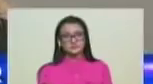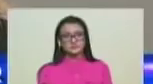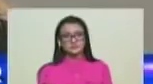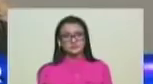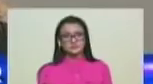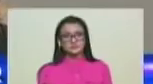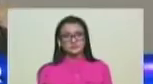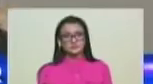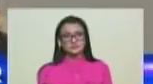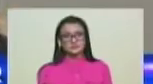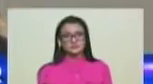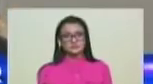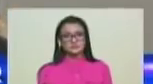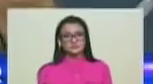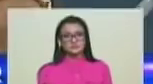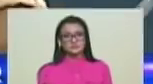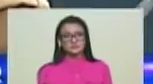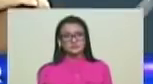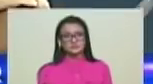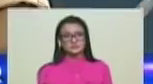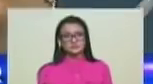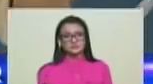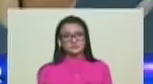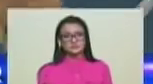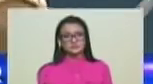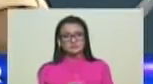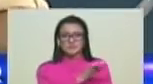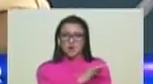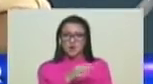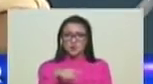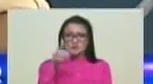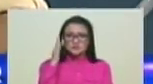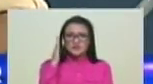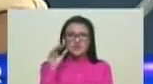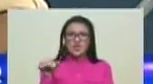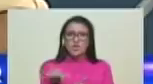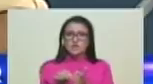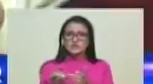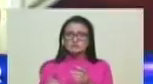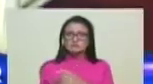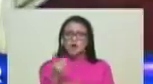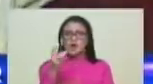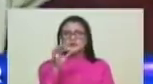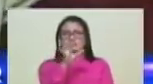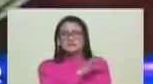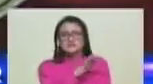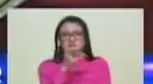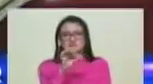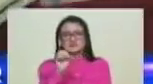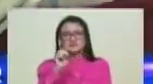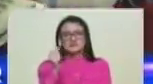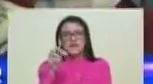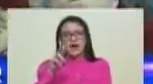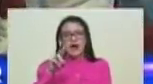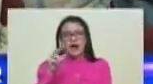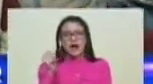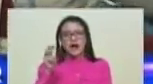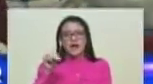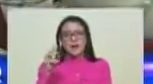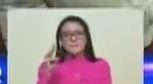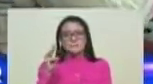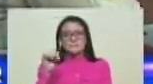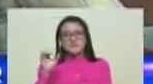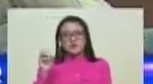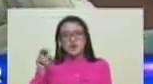provocan una indignación. Usted nombró el sarampión. ¿Usted sabe dónde vino el sarampión o los primeros casos de sarampión